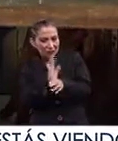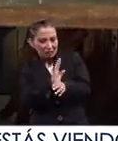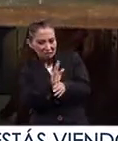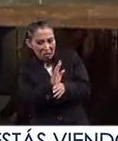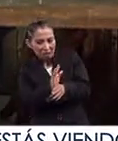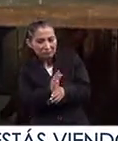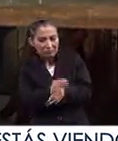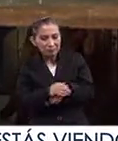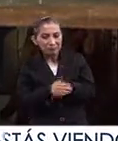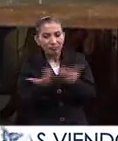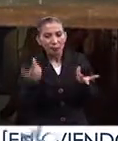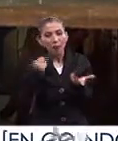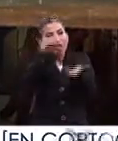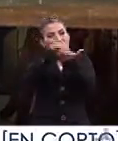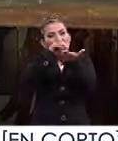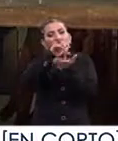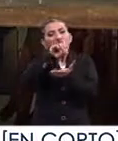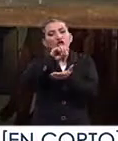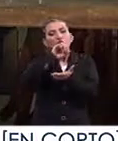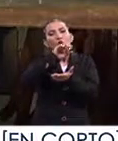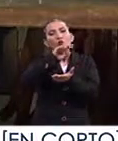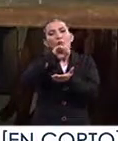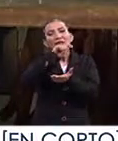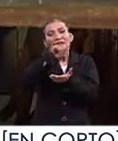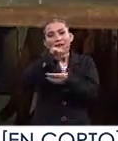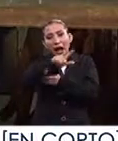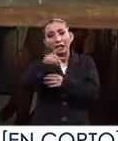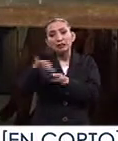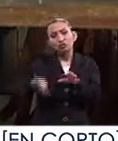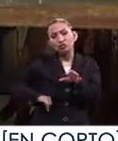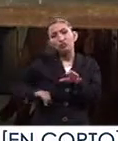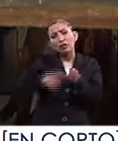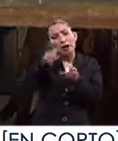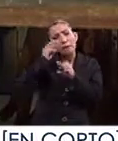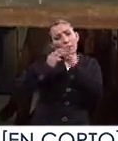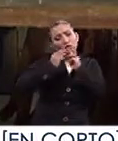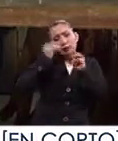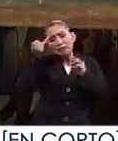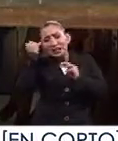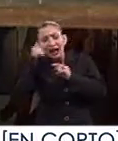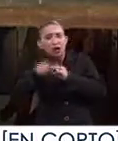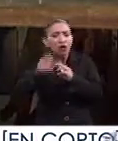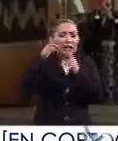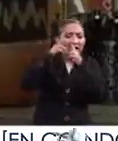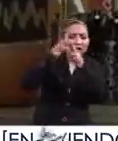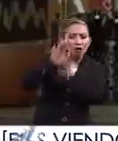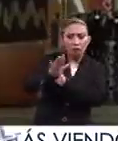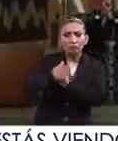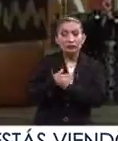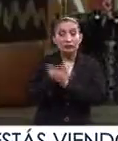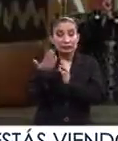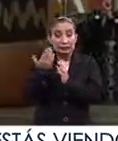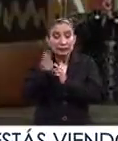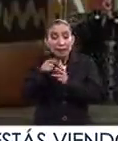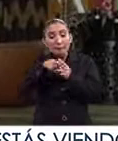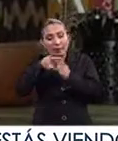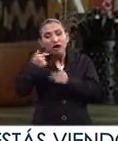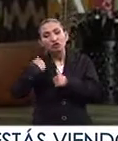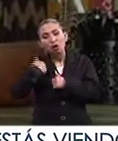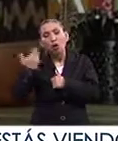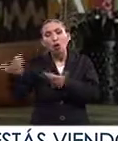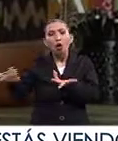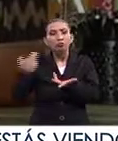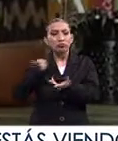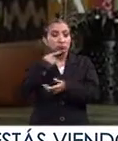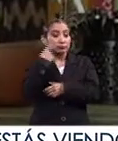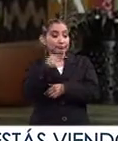cineasta documentalista, interesado en el mundo indígena, en el mundo religioso. Y a partir de ahí fue que yo recibí